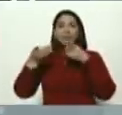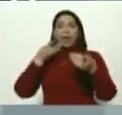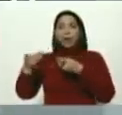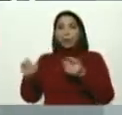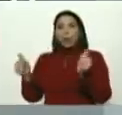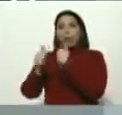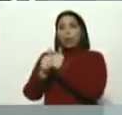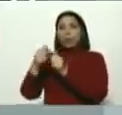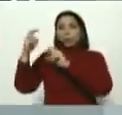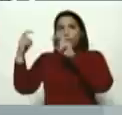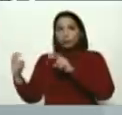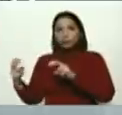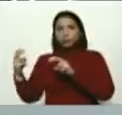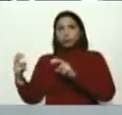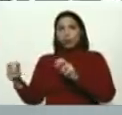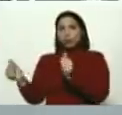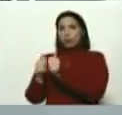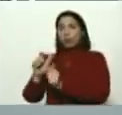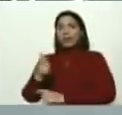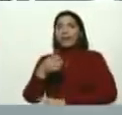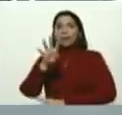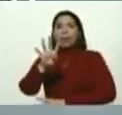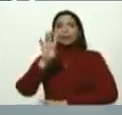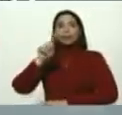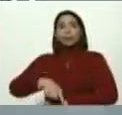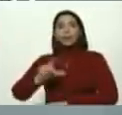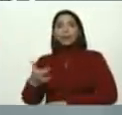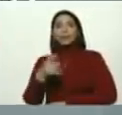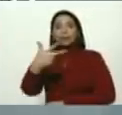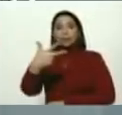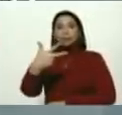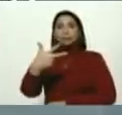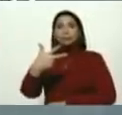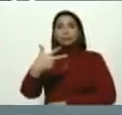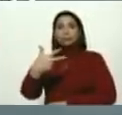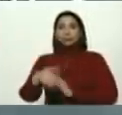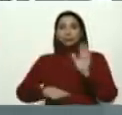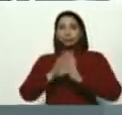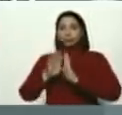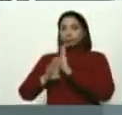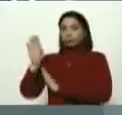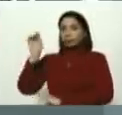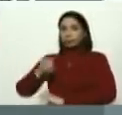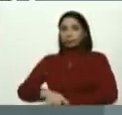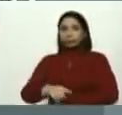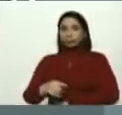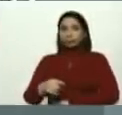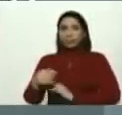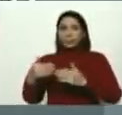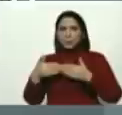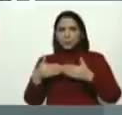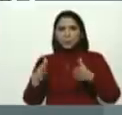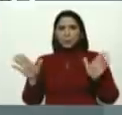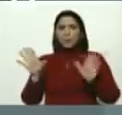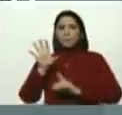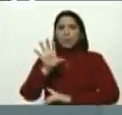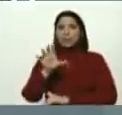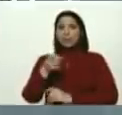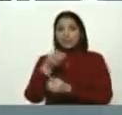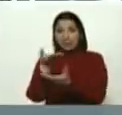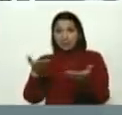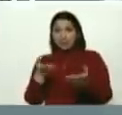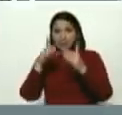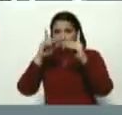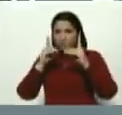que se desarrollaron con el G4, con el G3 y se desarrollaron ampliamente en el país. Así que es una